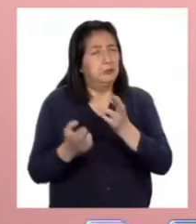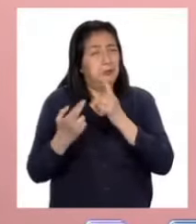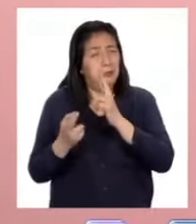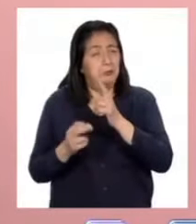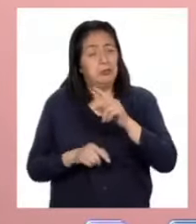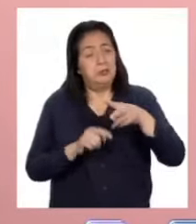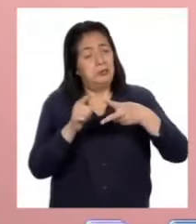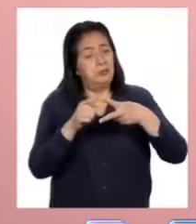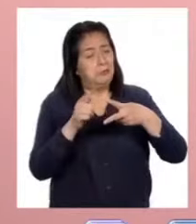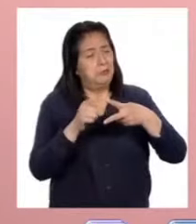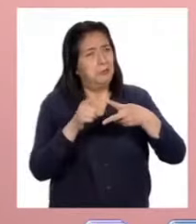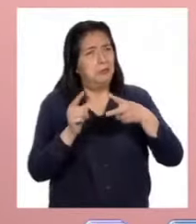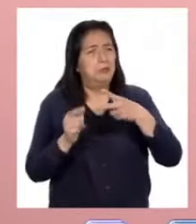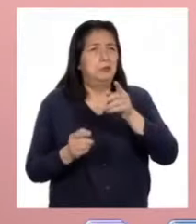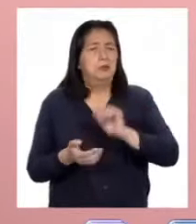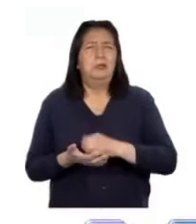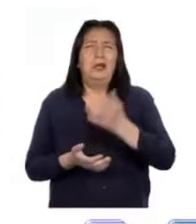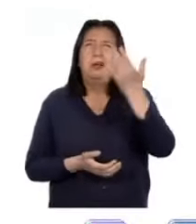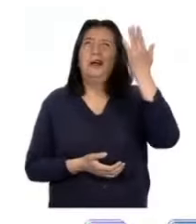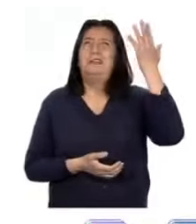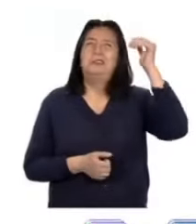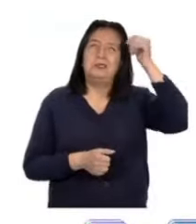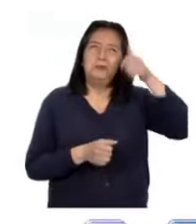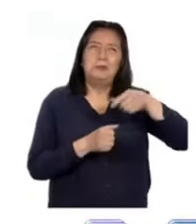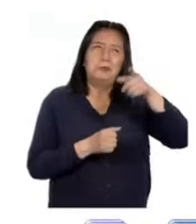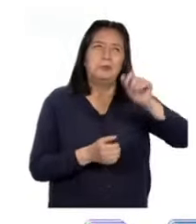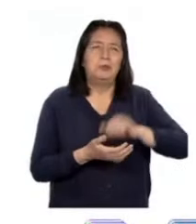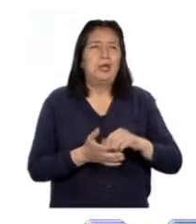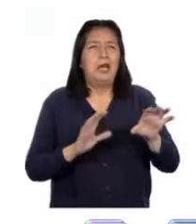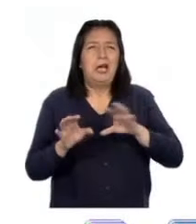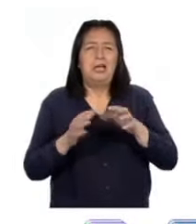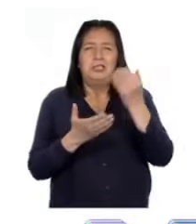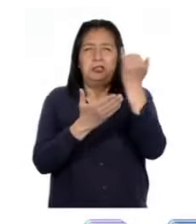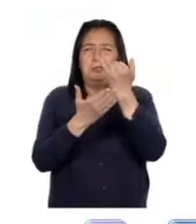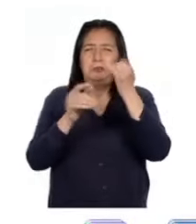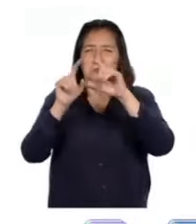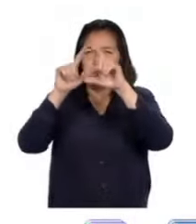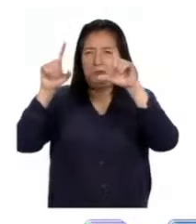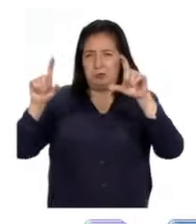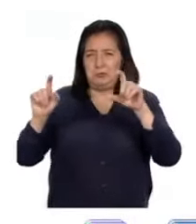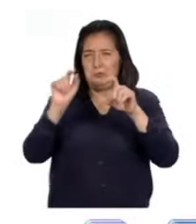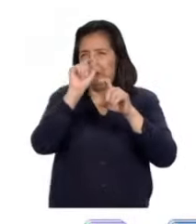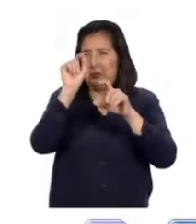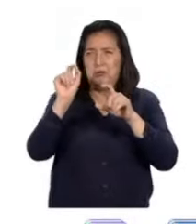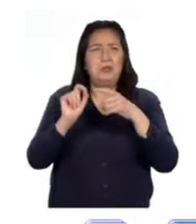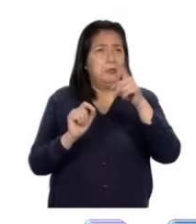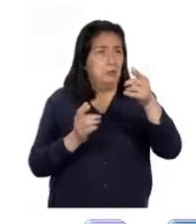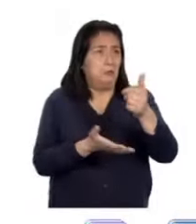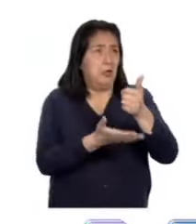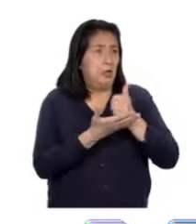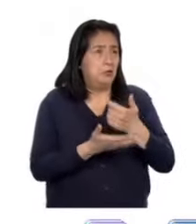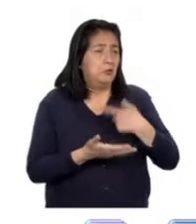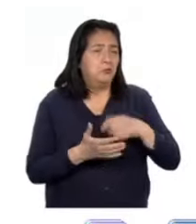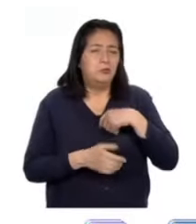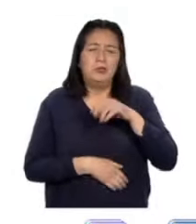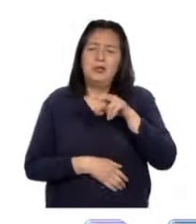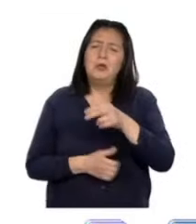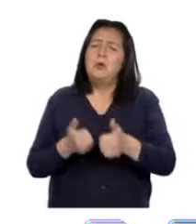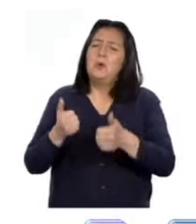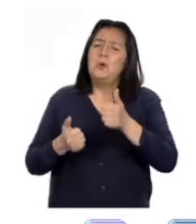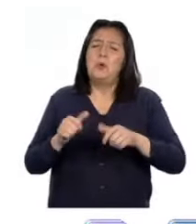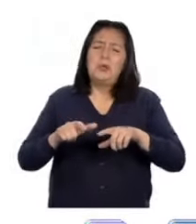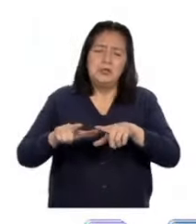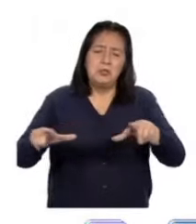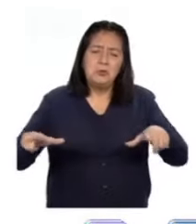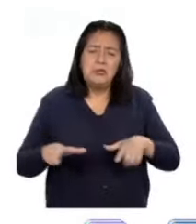primera pregunta, recordé en un programa anterior aprendimos a hacer croquis. El croquis nos va a ayudar a reconocer cuál es el